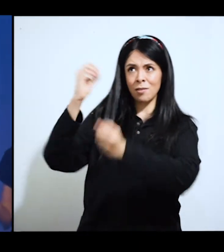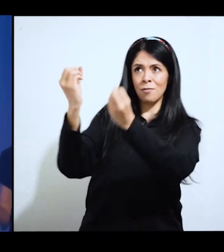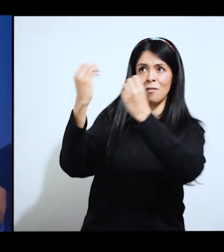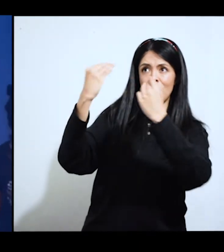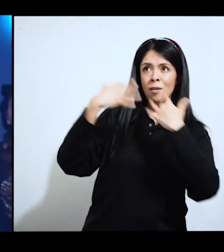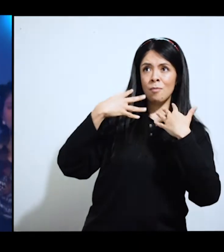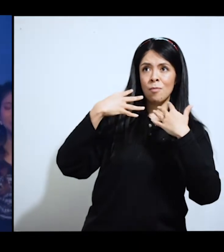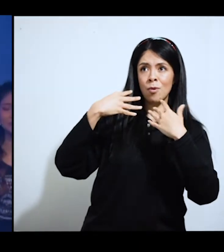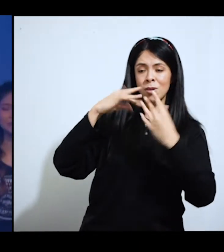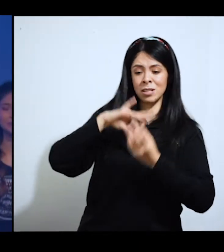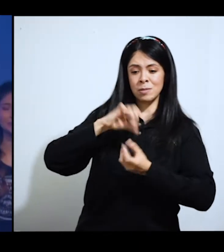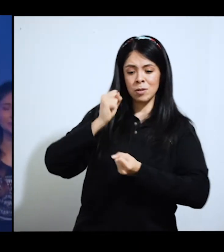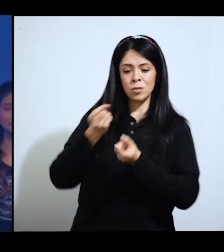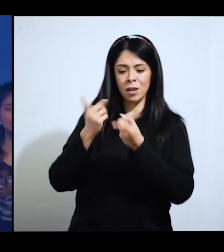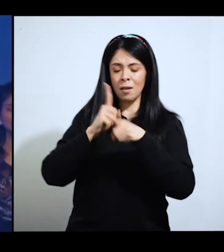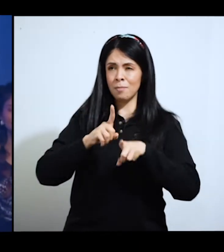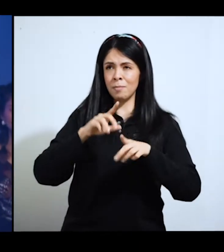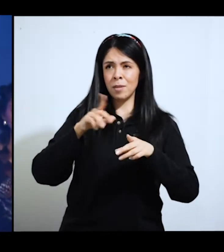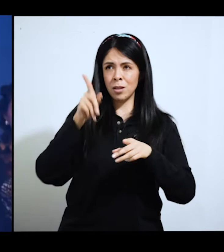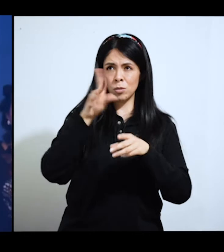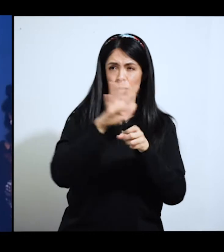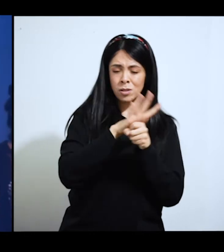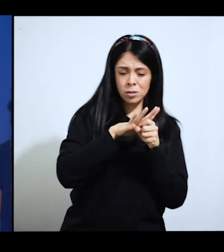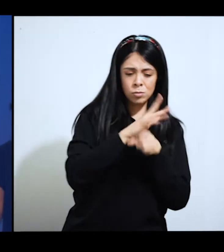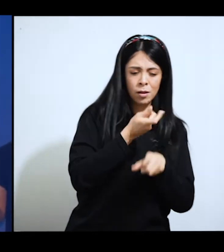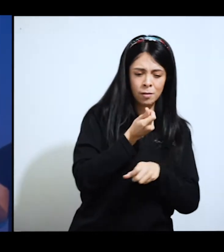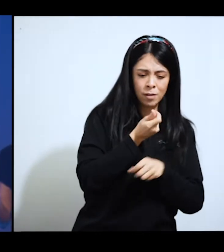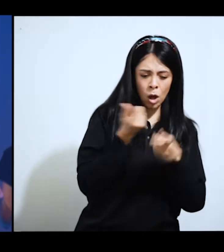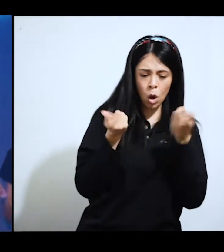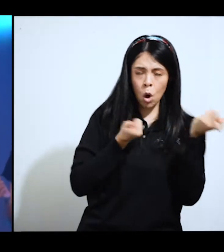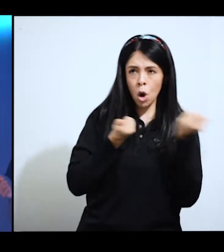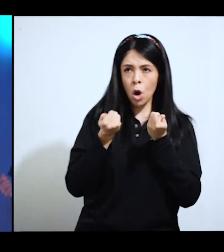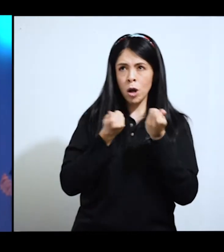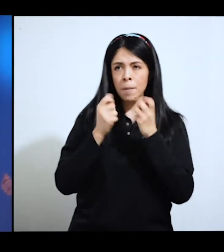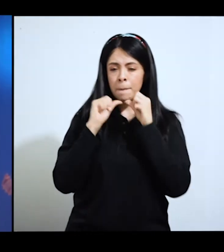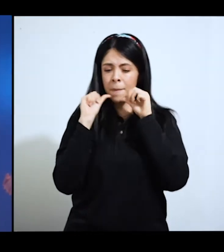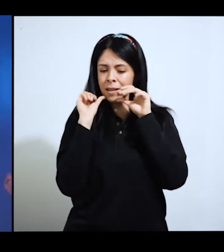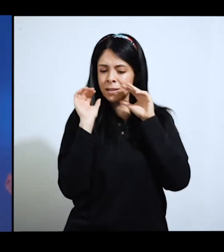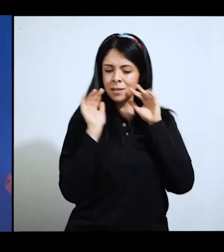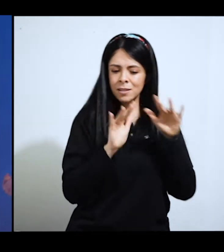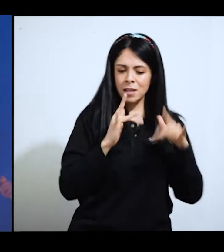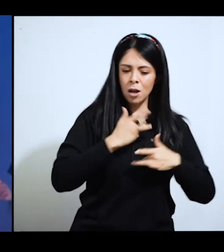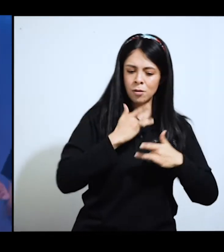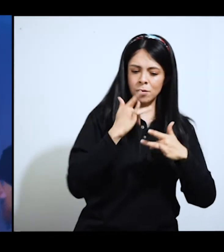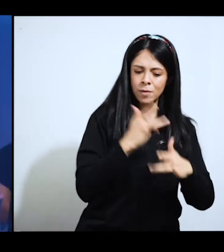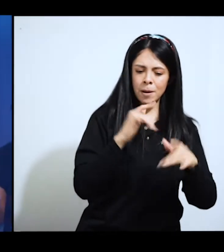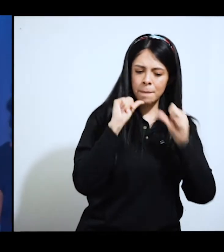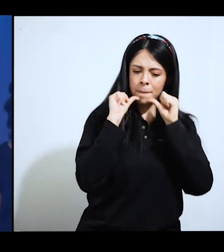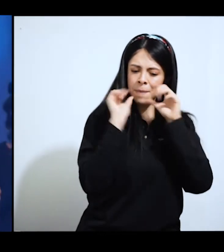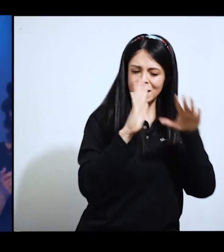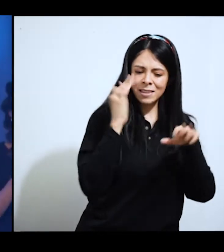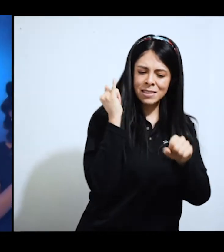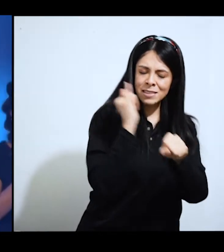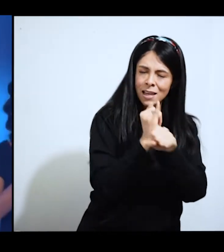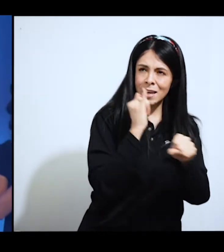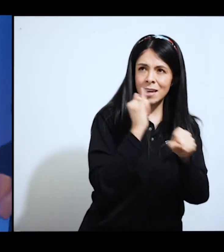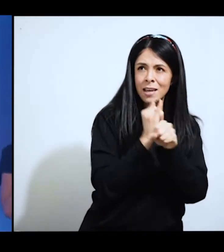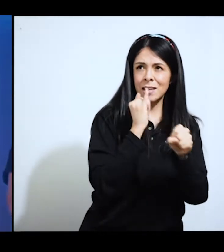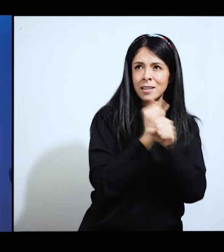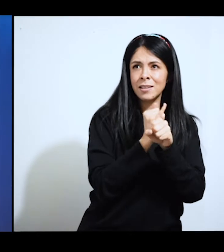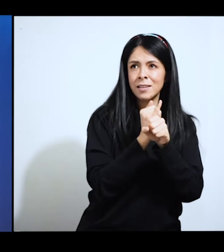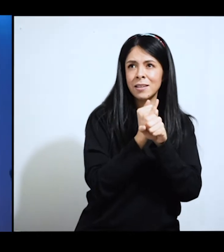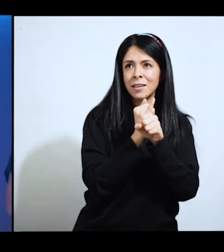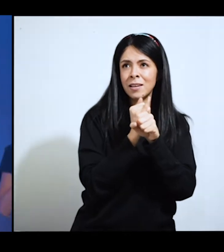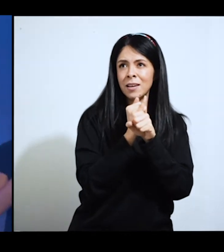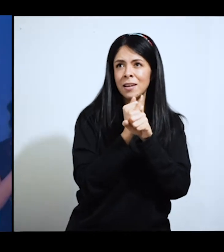bendición espiritual, pero también financiero sobre nuestras vidas. Bendice esta ofrenda. Bendice la iglesia en